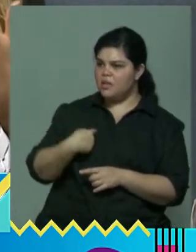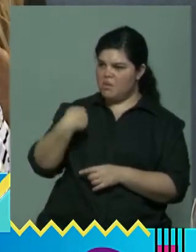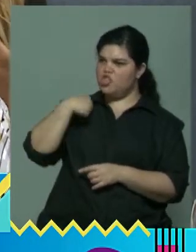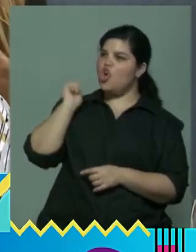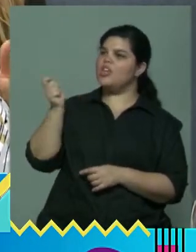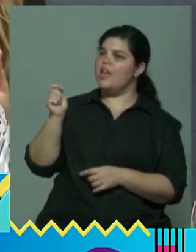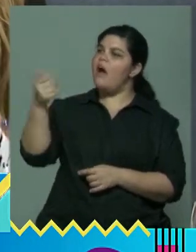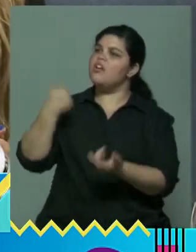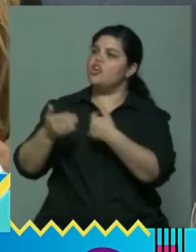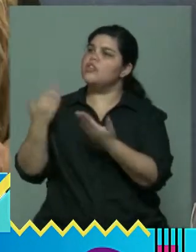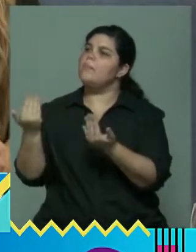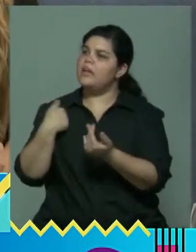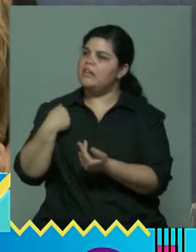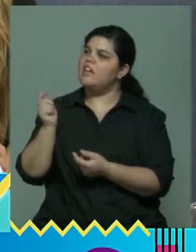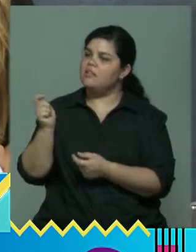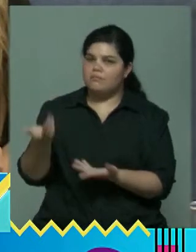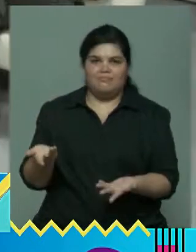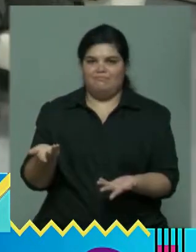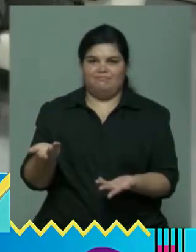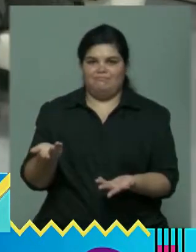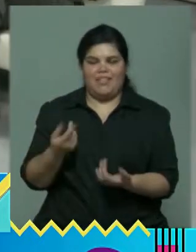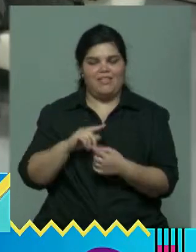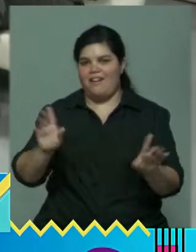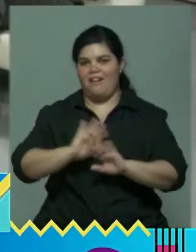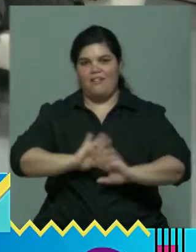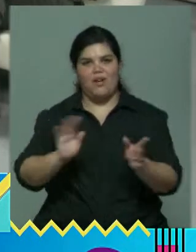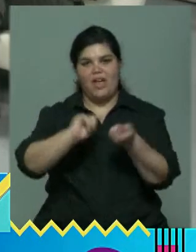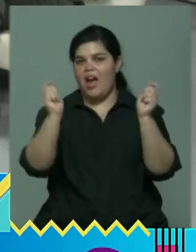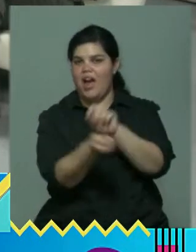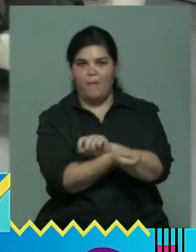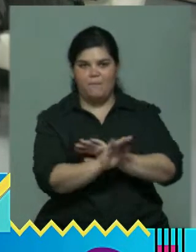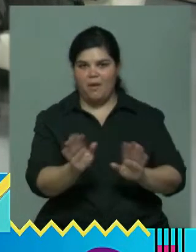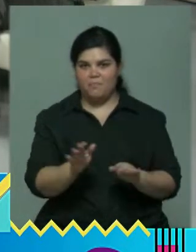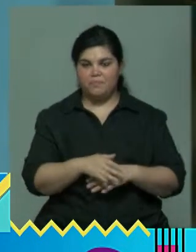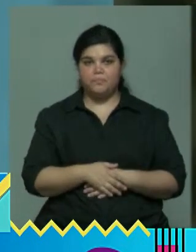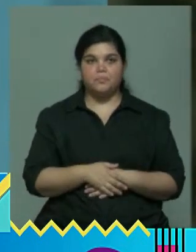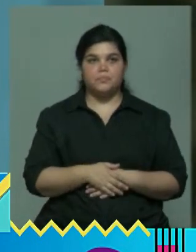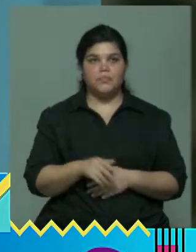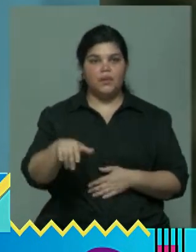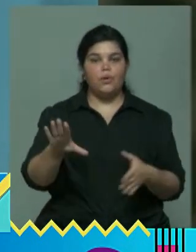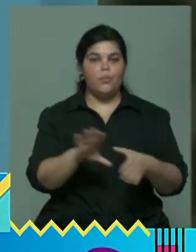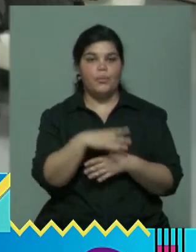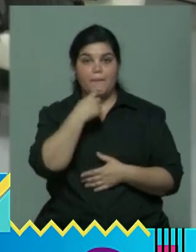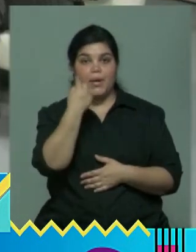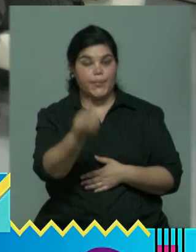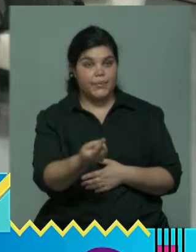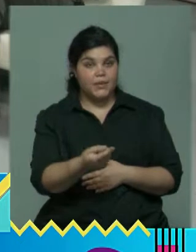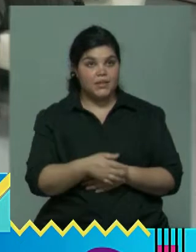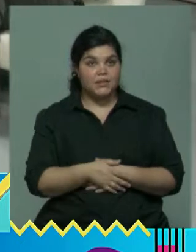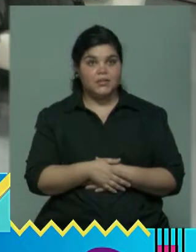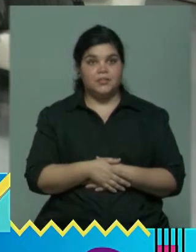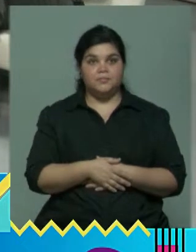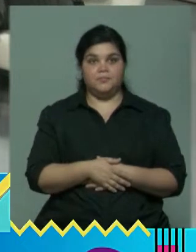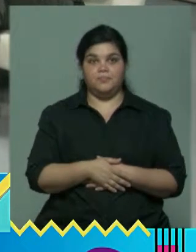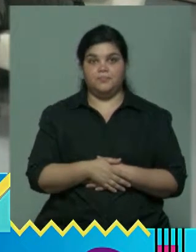cual. Bien, Entonces, claro. cambió. Dani, vamos te paso la pregunta de... Sí, Tiene